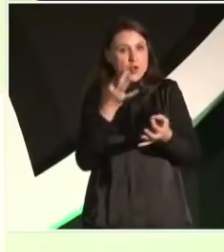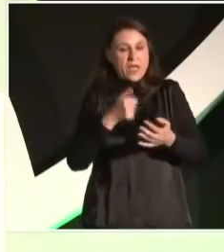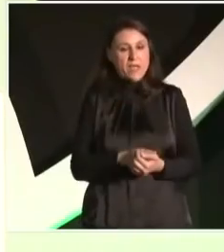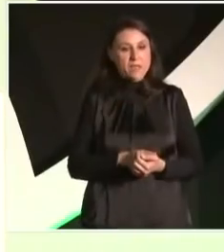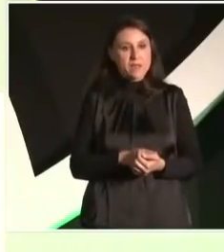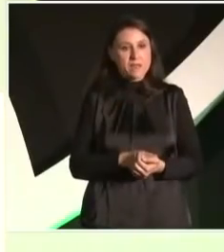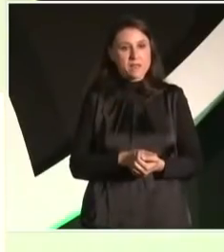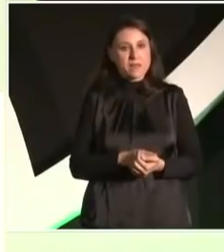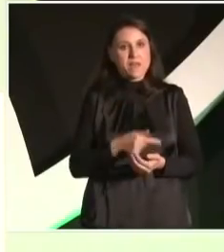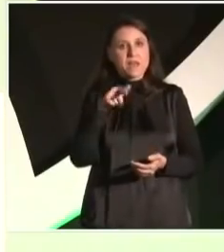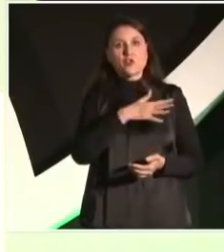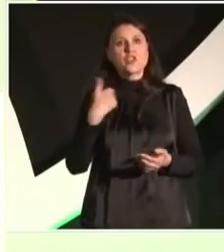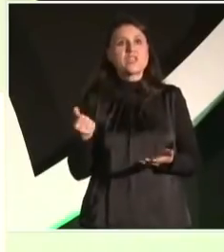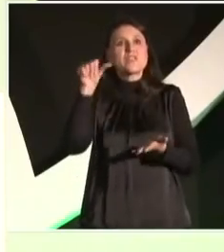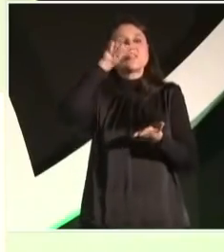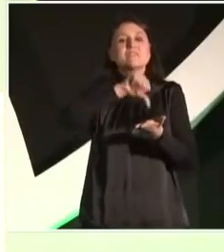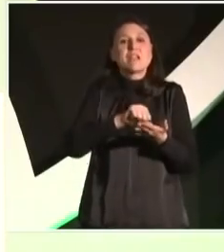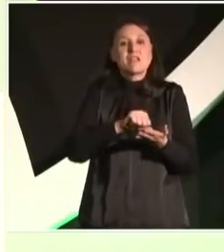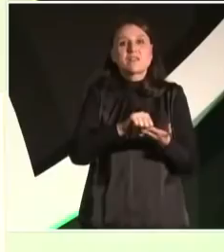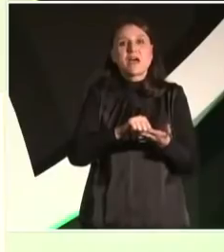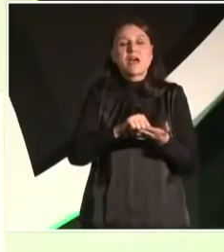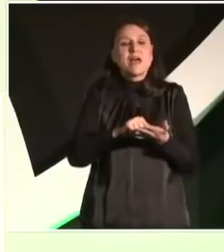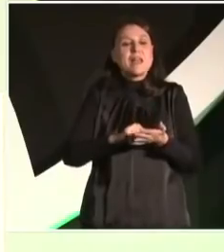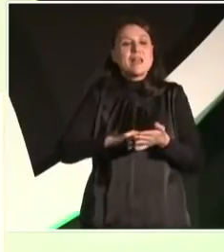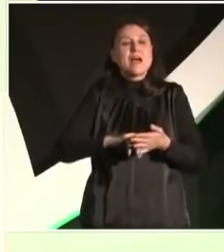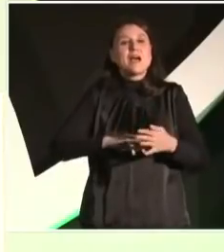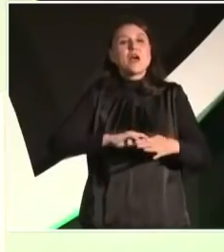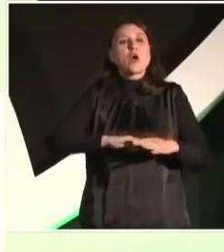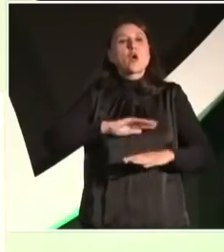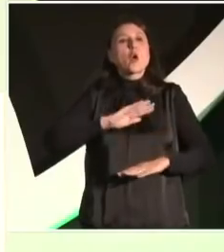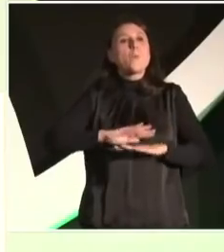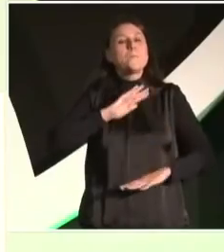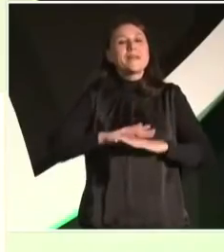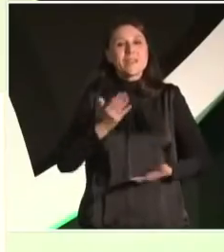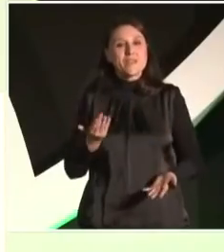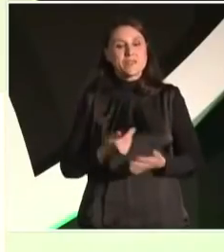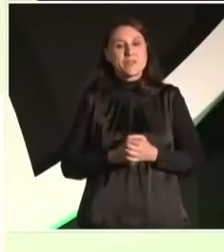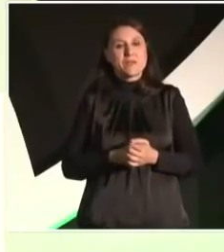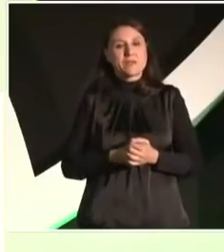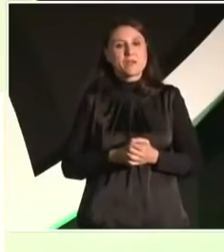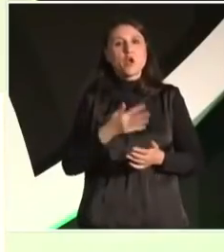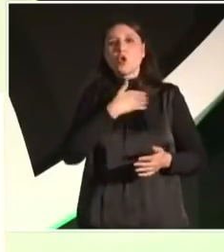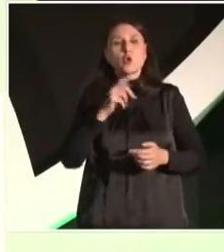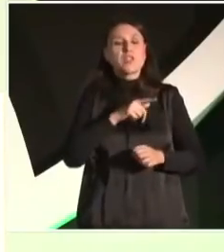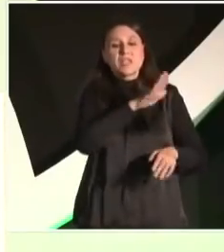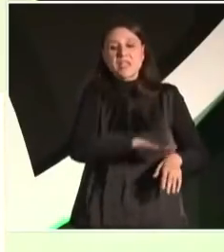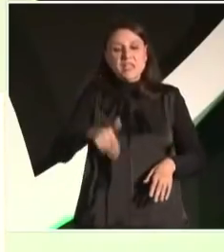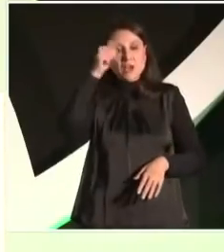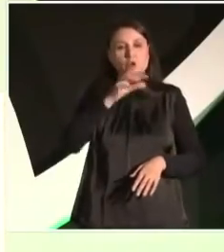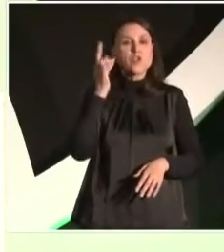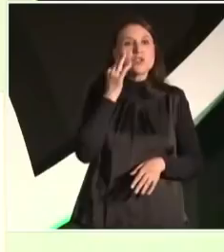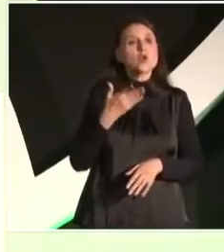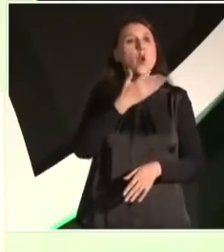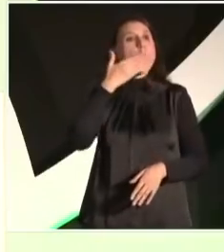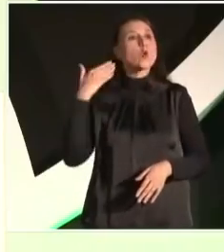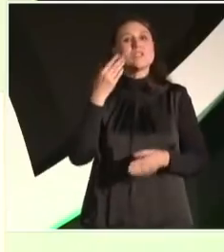por centralizar de nuevo las competencias en educación. No quieren que los niños y niñas de Córdoba se sientan orgullosos